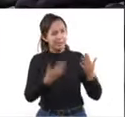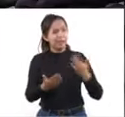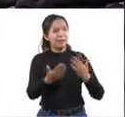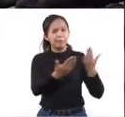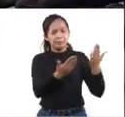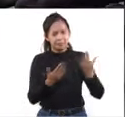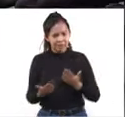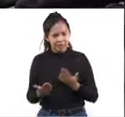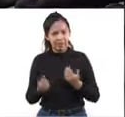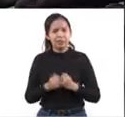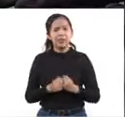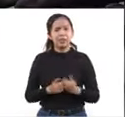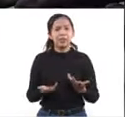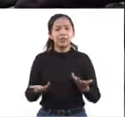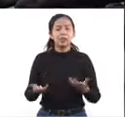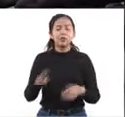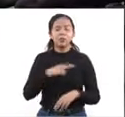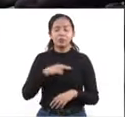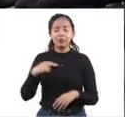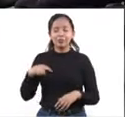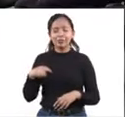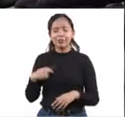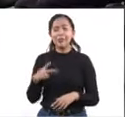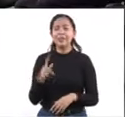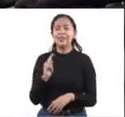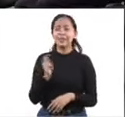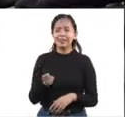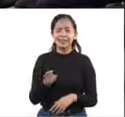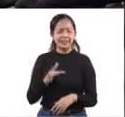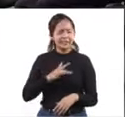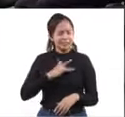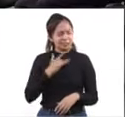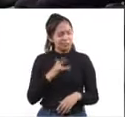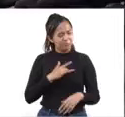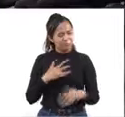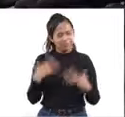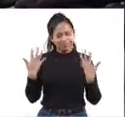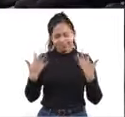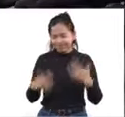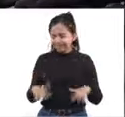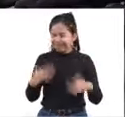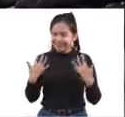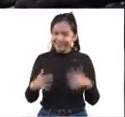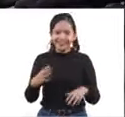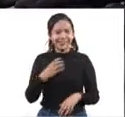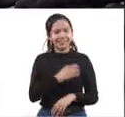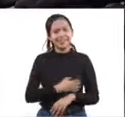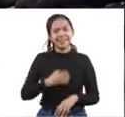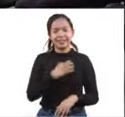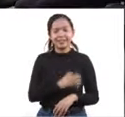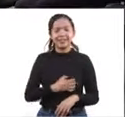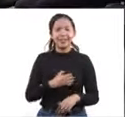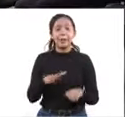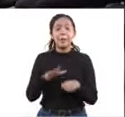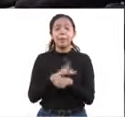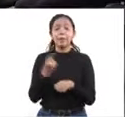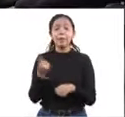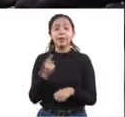reconocimiento que nos están, para nosotros significa una cosa muy grande. Queremos